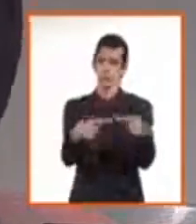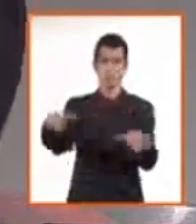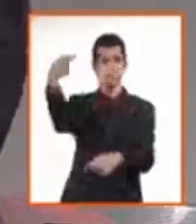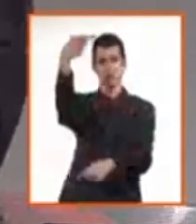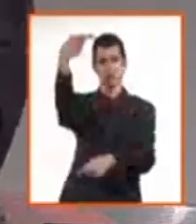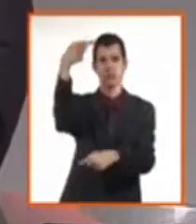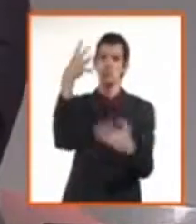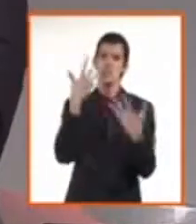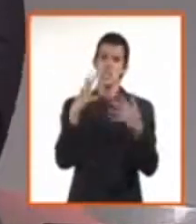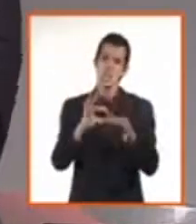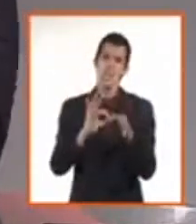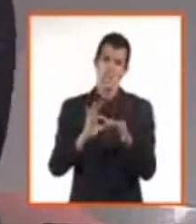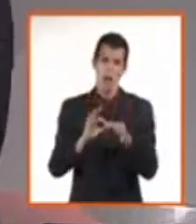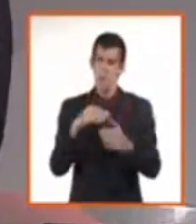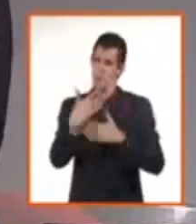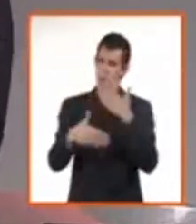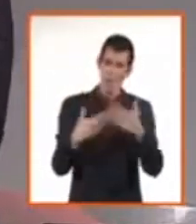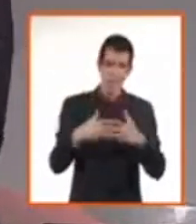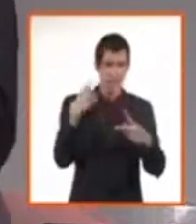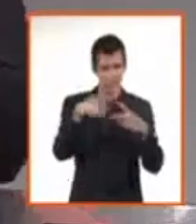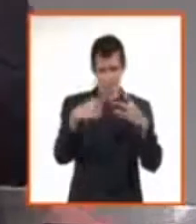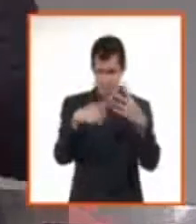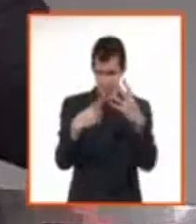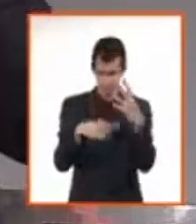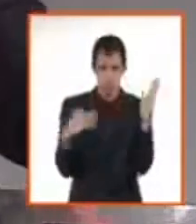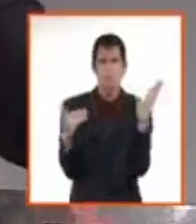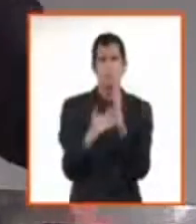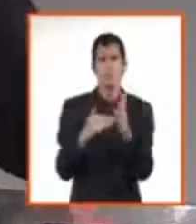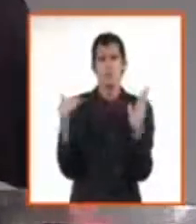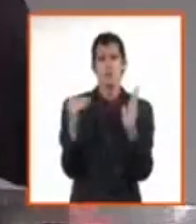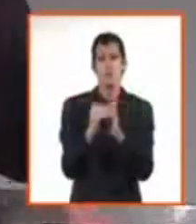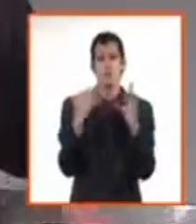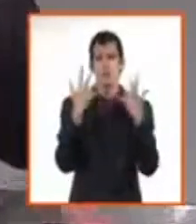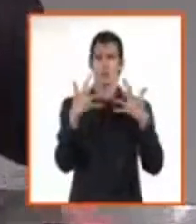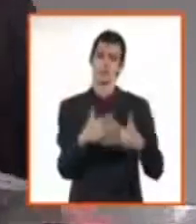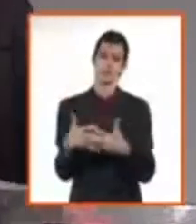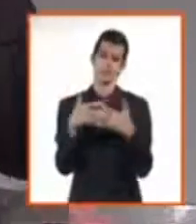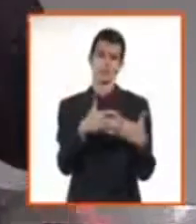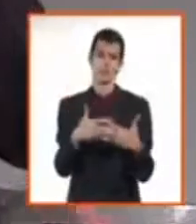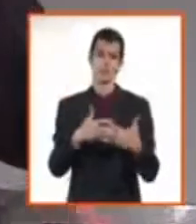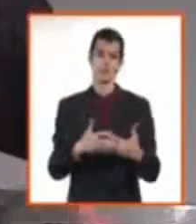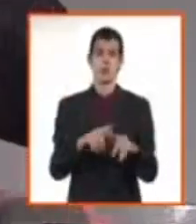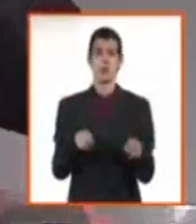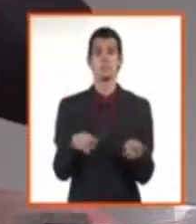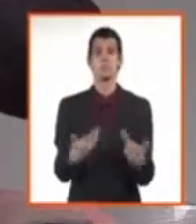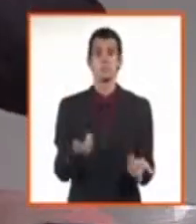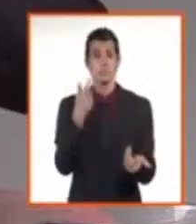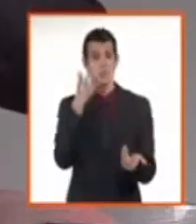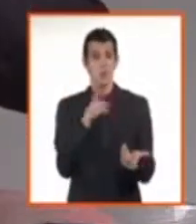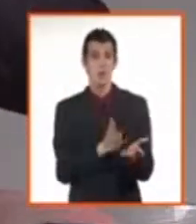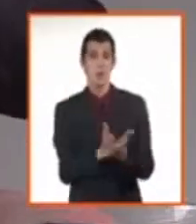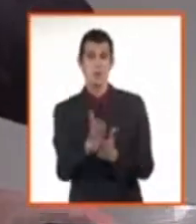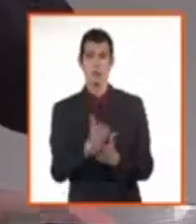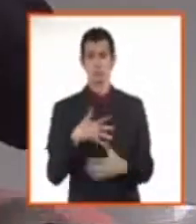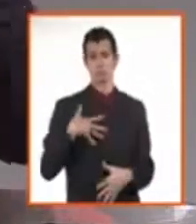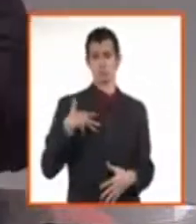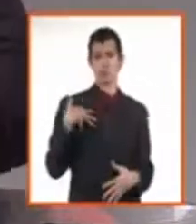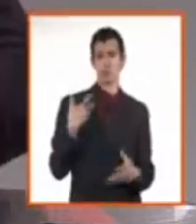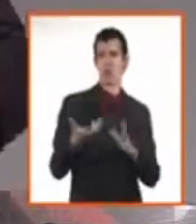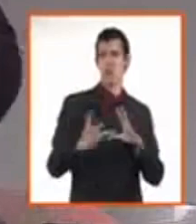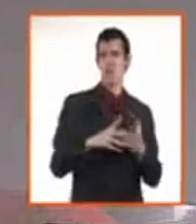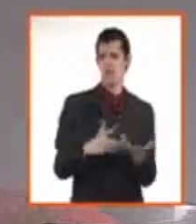que no es esa inmigración recalcitrante que sabemos que vos si fuera mucho que son pocos pero como que sean